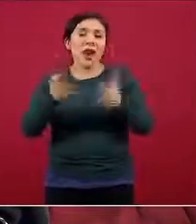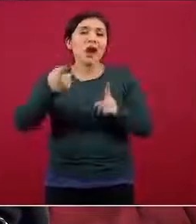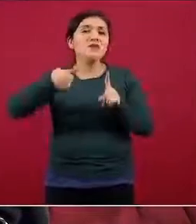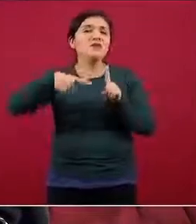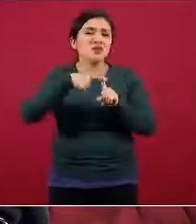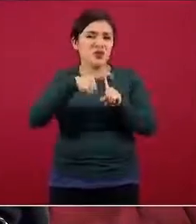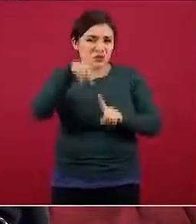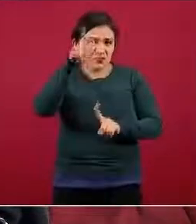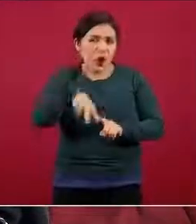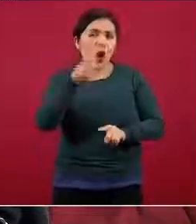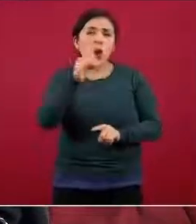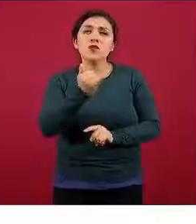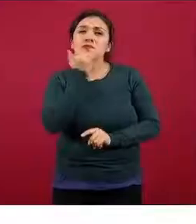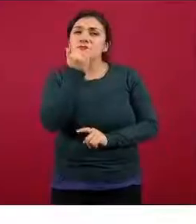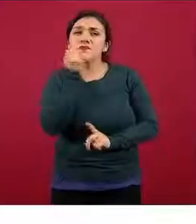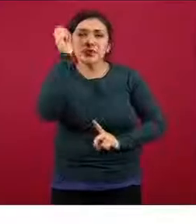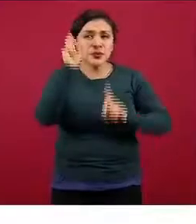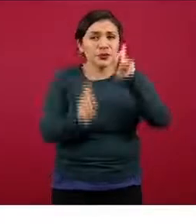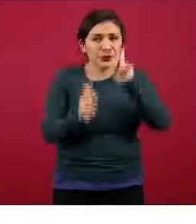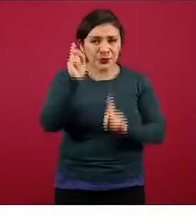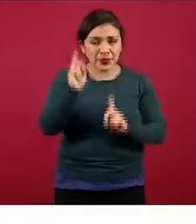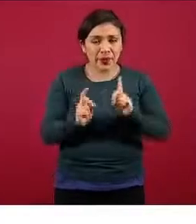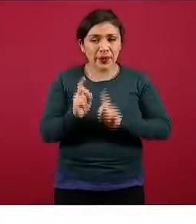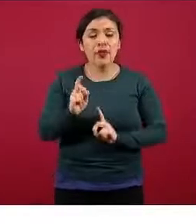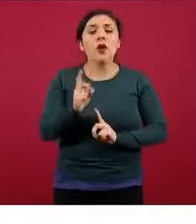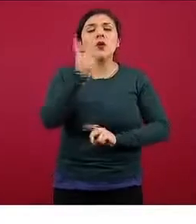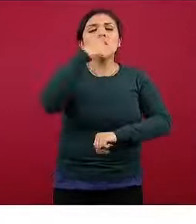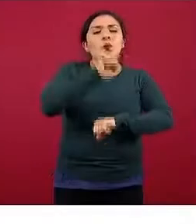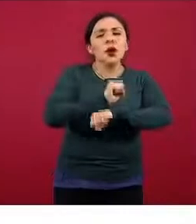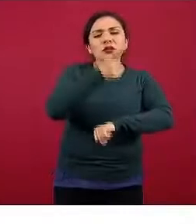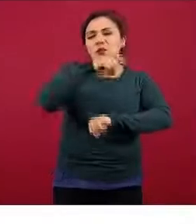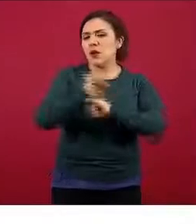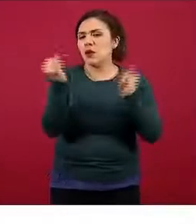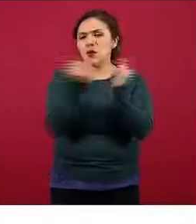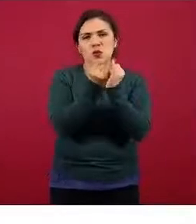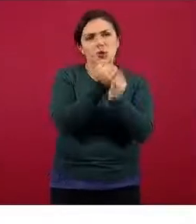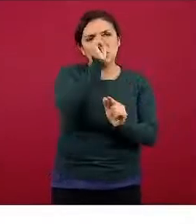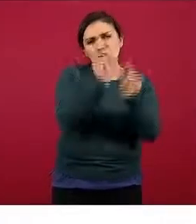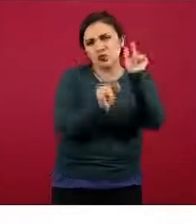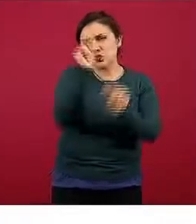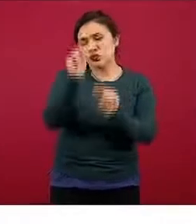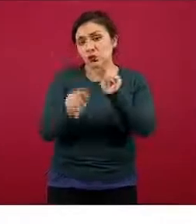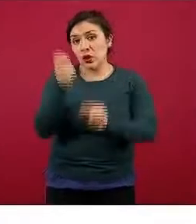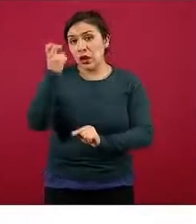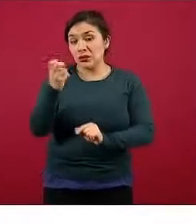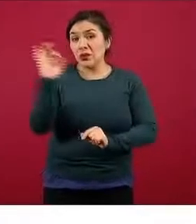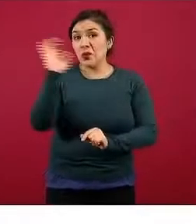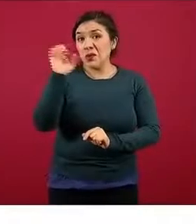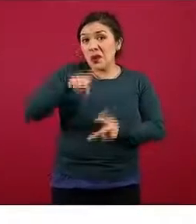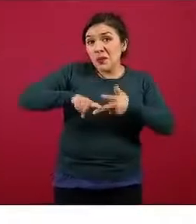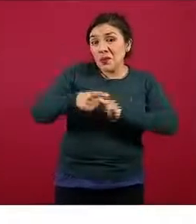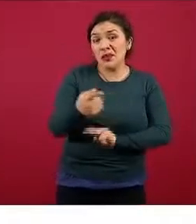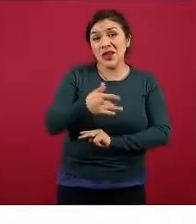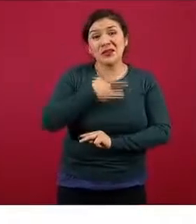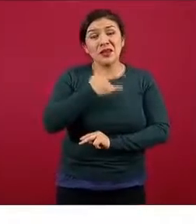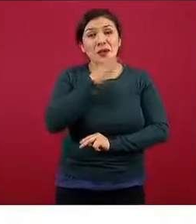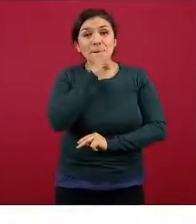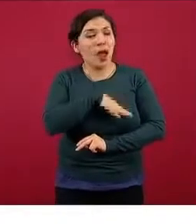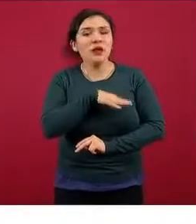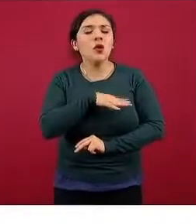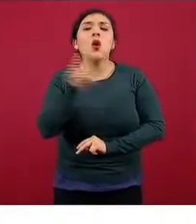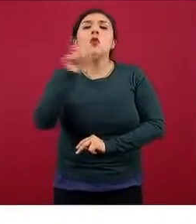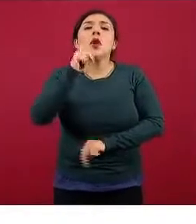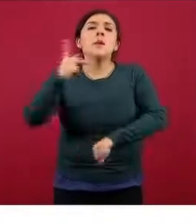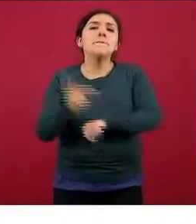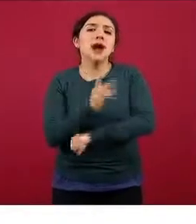como sospechosas, por semana epidemiológica, y aquí no es por inicio de síntomas, sino por fecha de